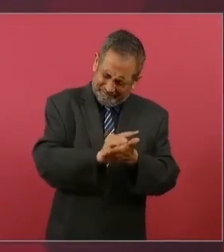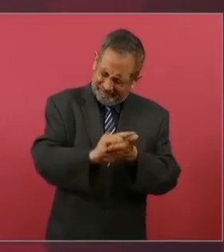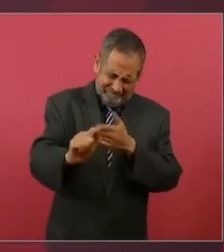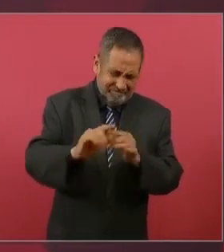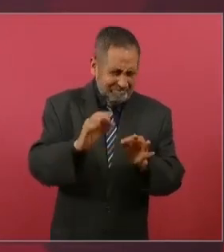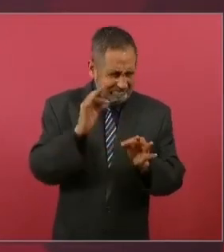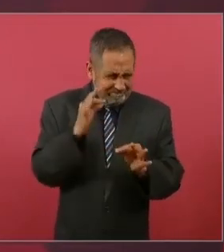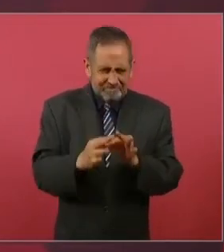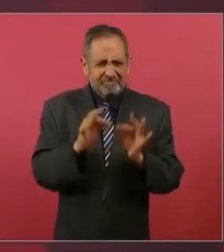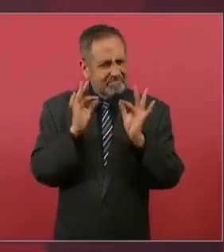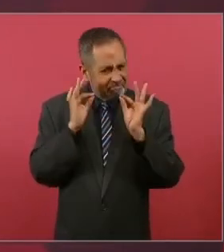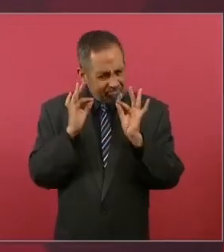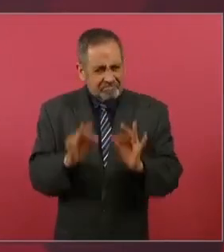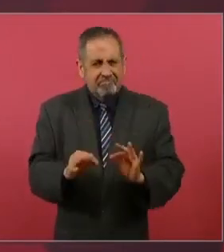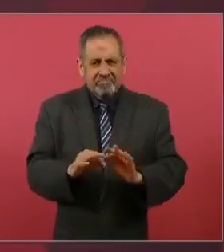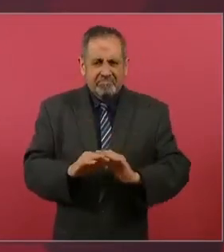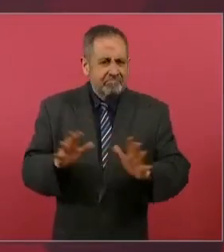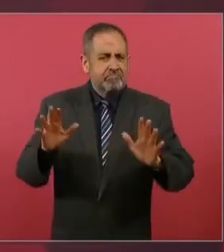establecer